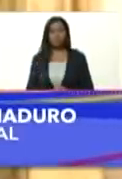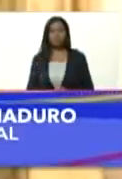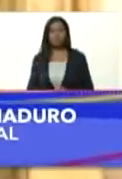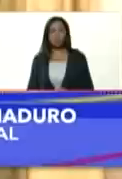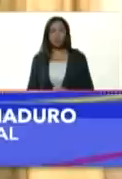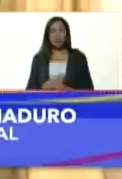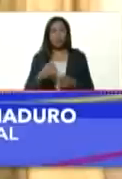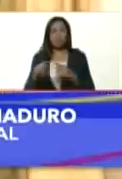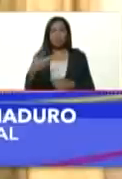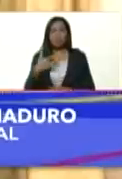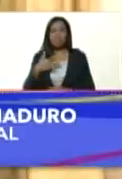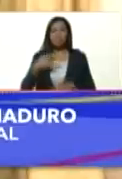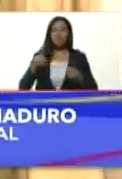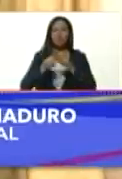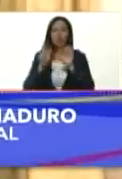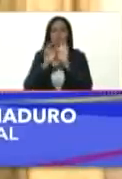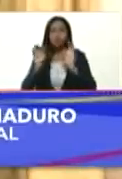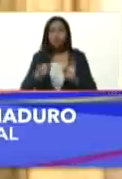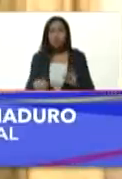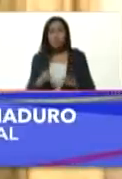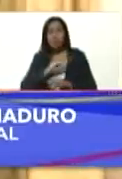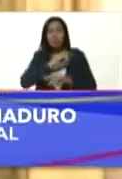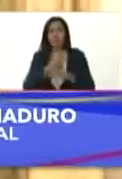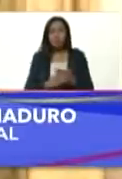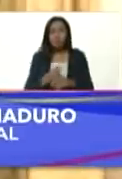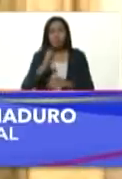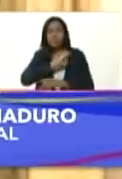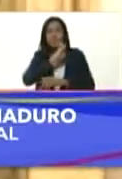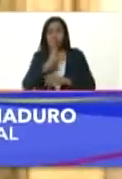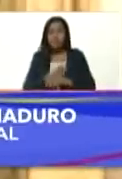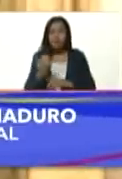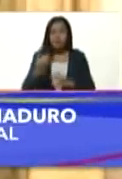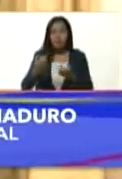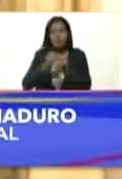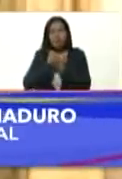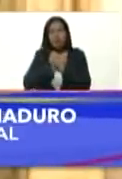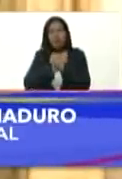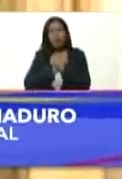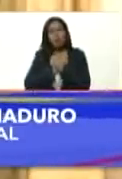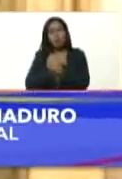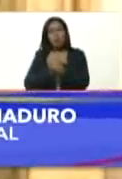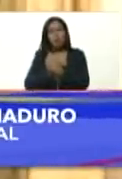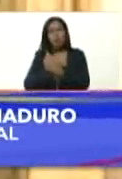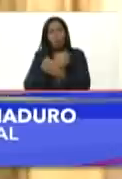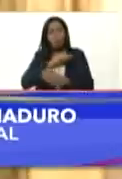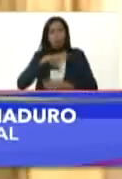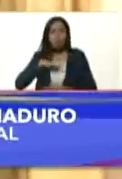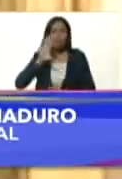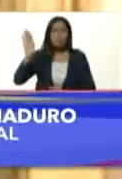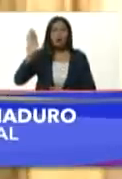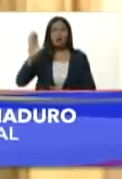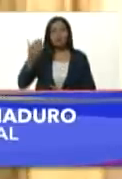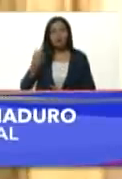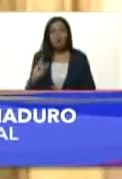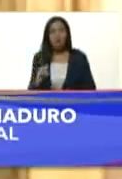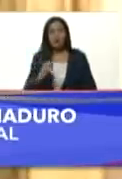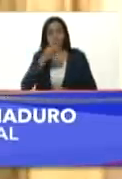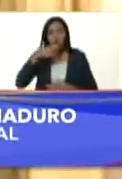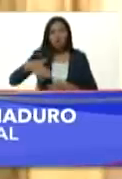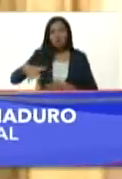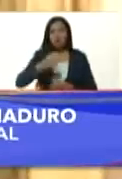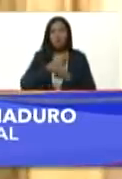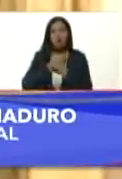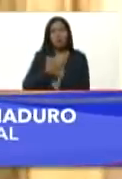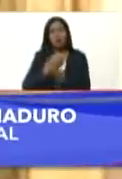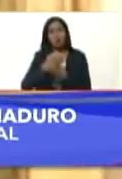Pero sentimos la fuerza y la energía que nos da el amor por nuestra patria, por nuestro pueblo, el amor